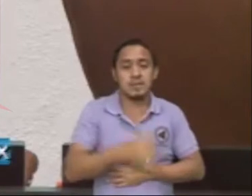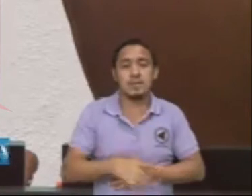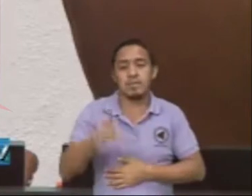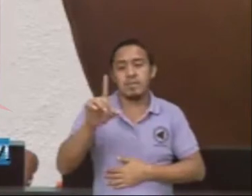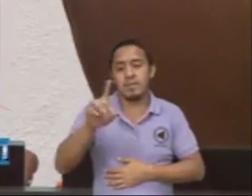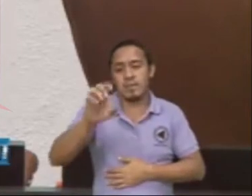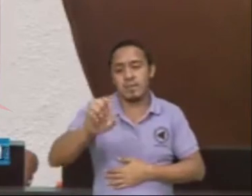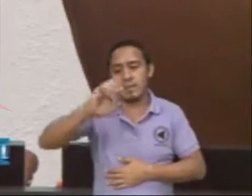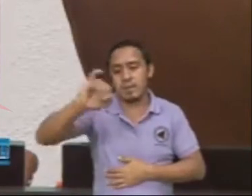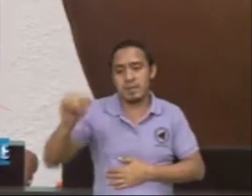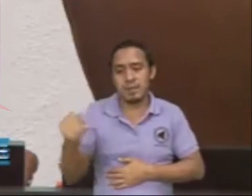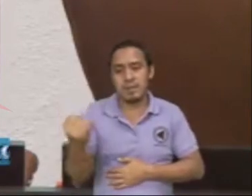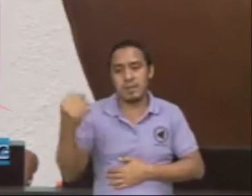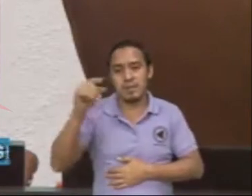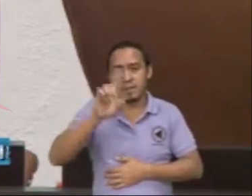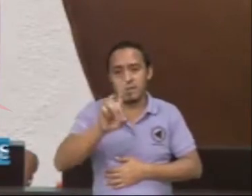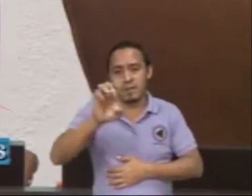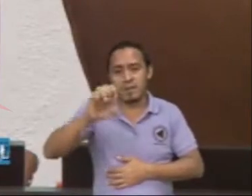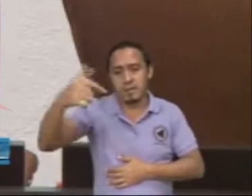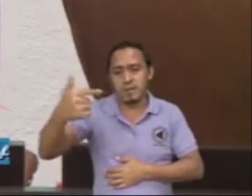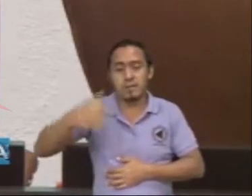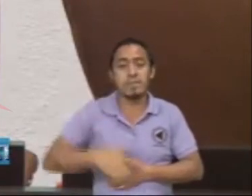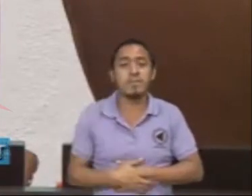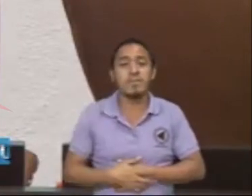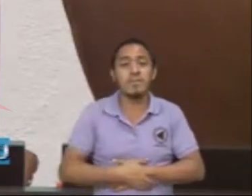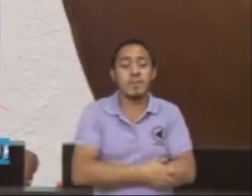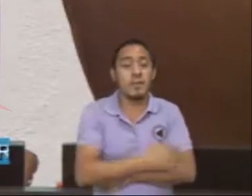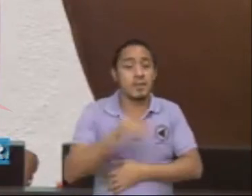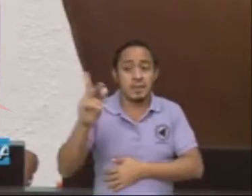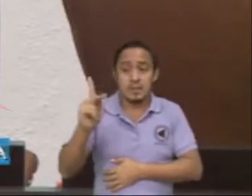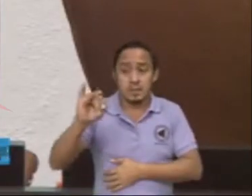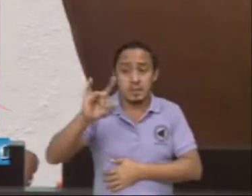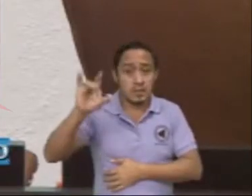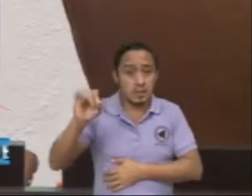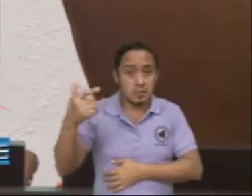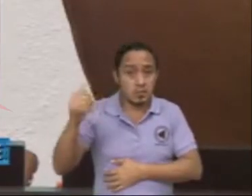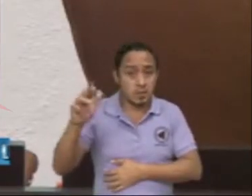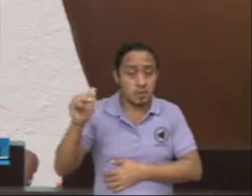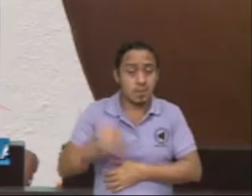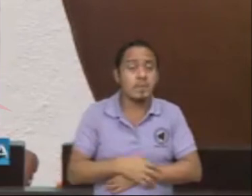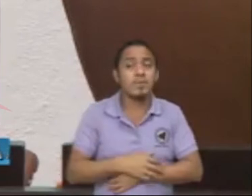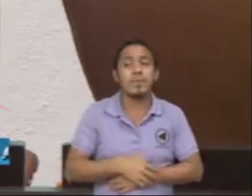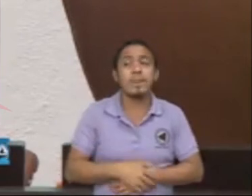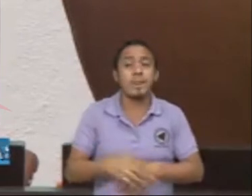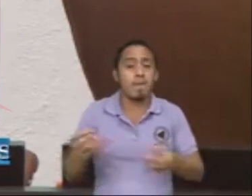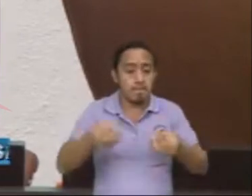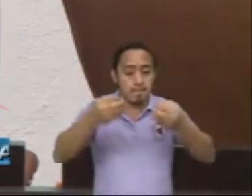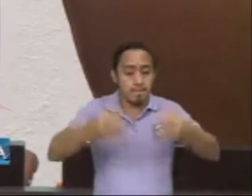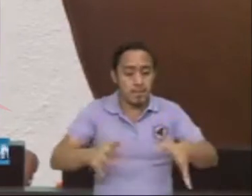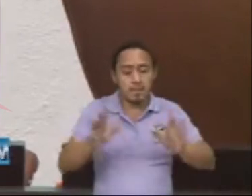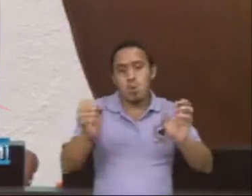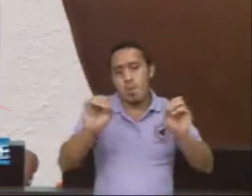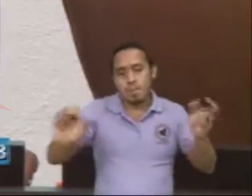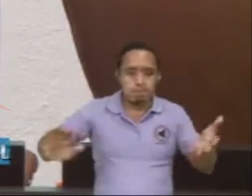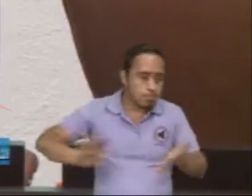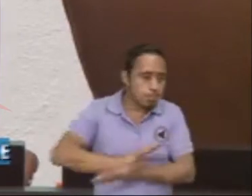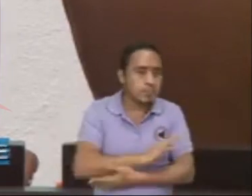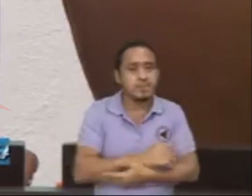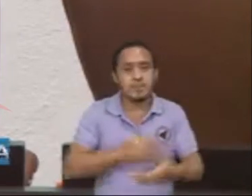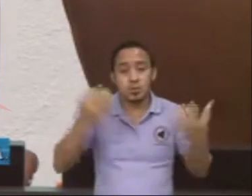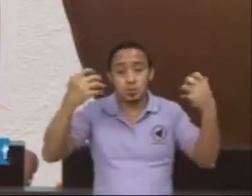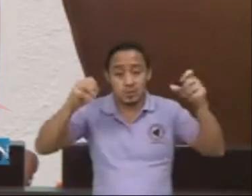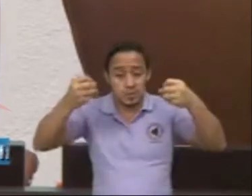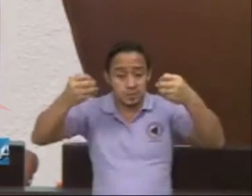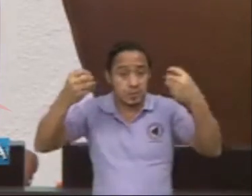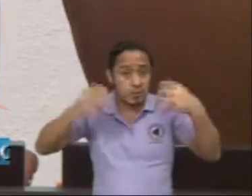DEG por kilogramo y los límites de responsabilidad respecto a la pérdida o destrucción del equipaje